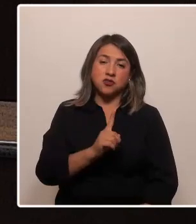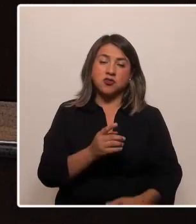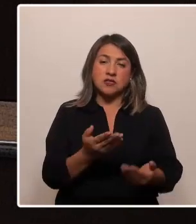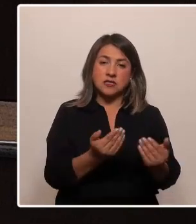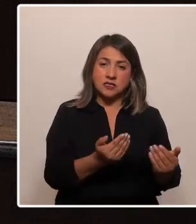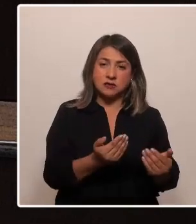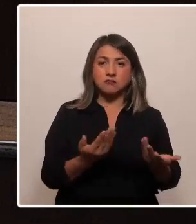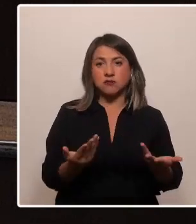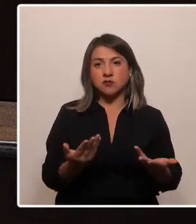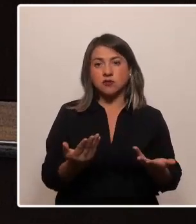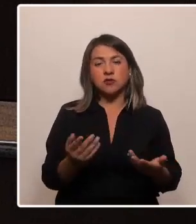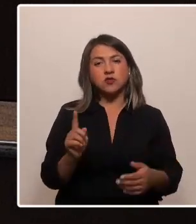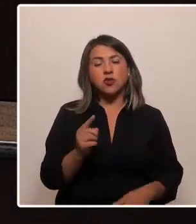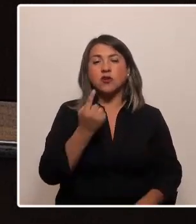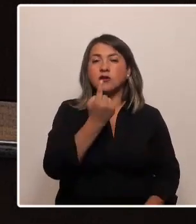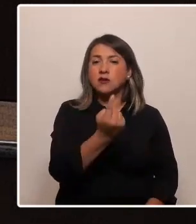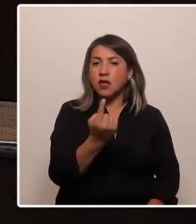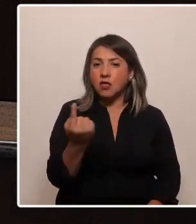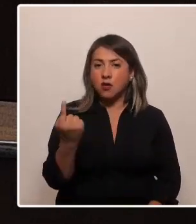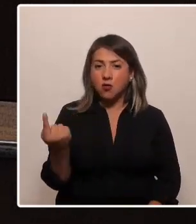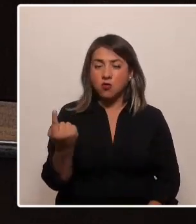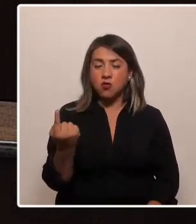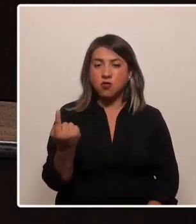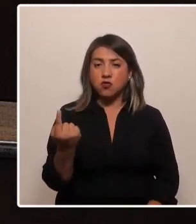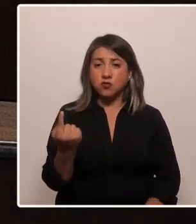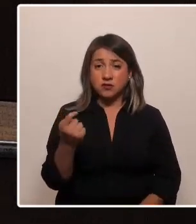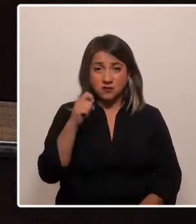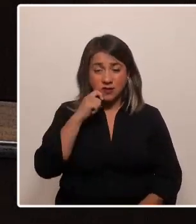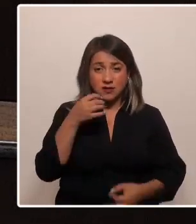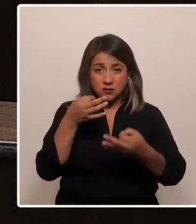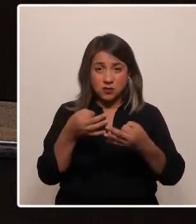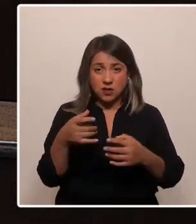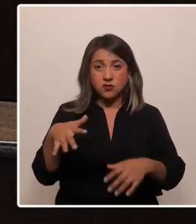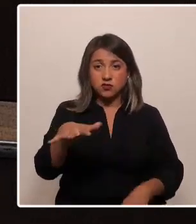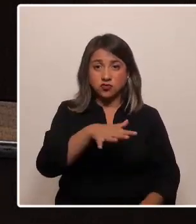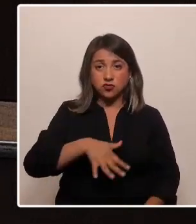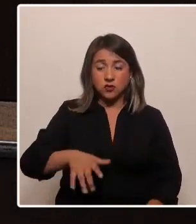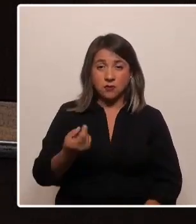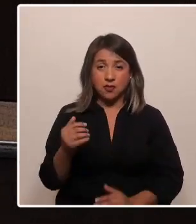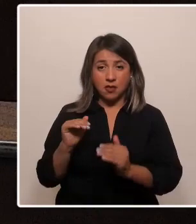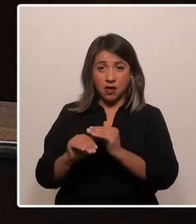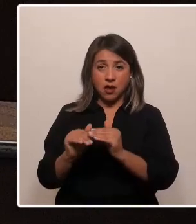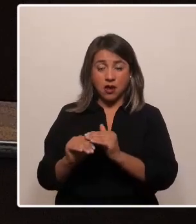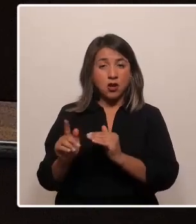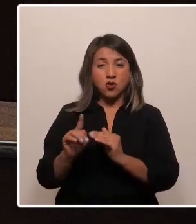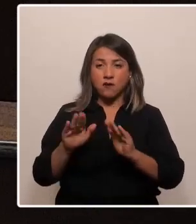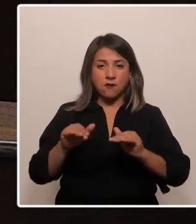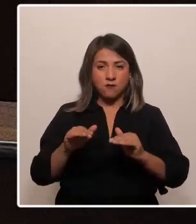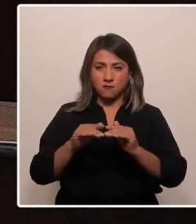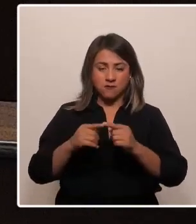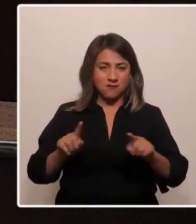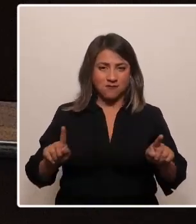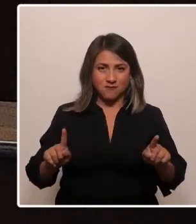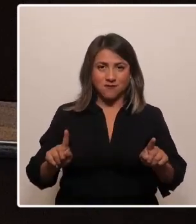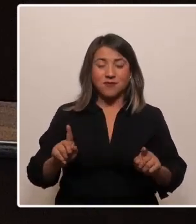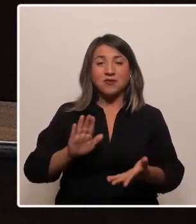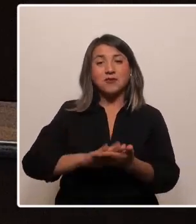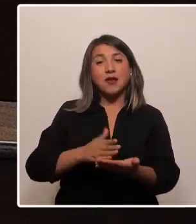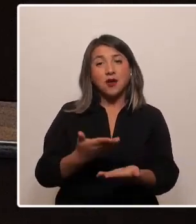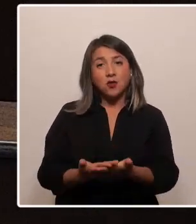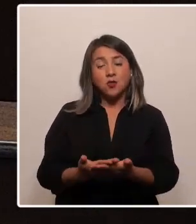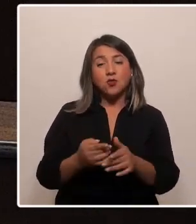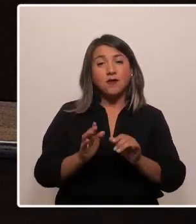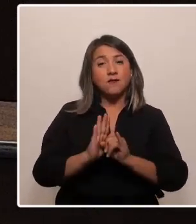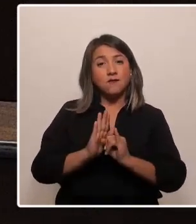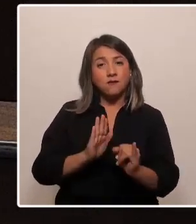capitalización individual no es seguridad social. No estamos hablando de lo mismo. Respecto a salud, en este